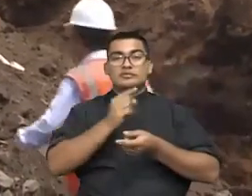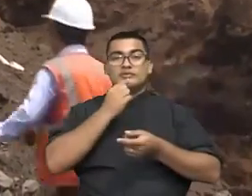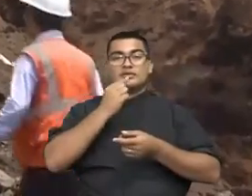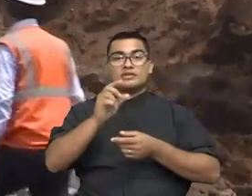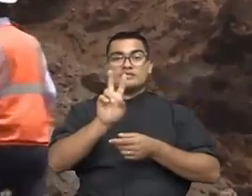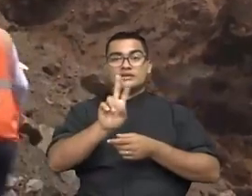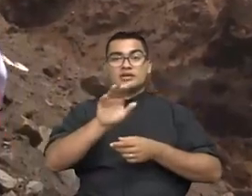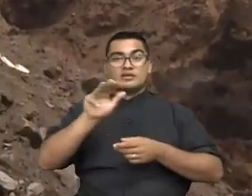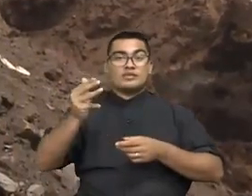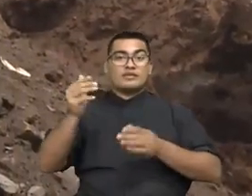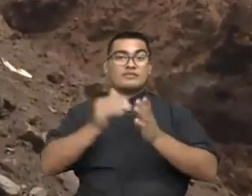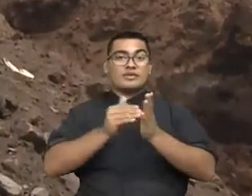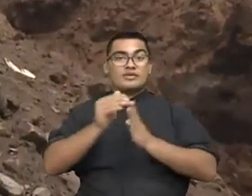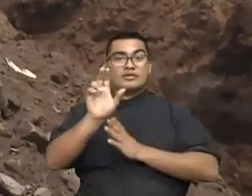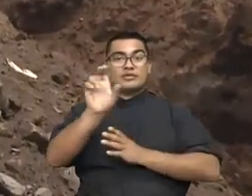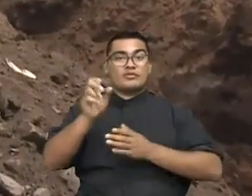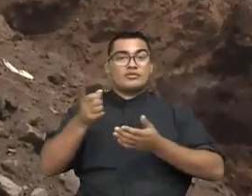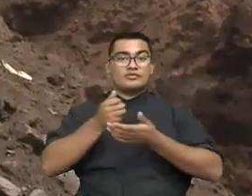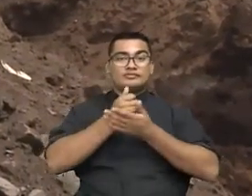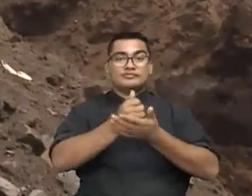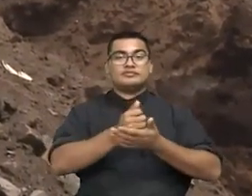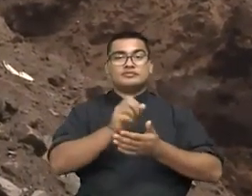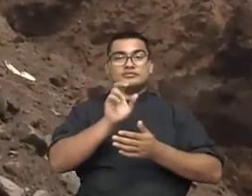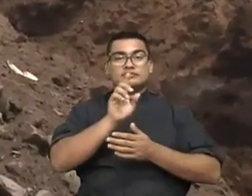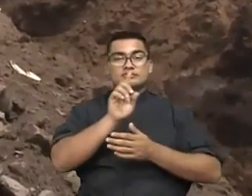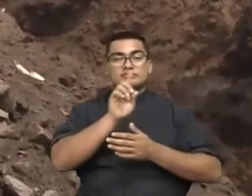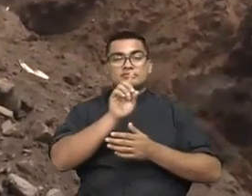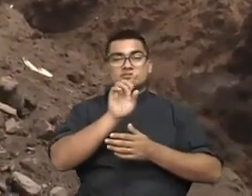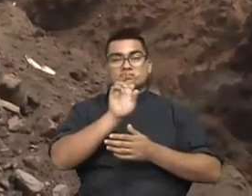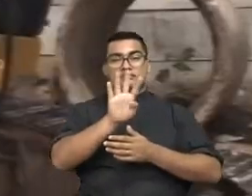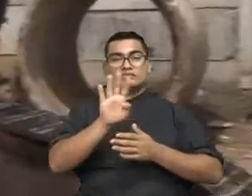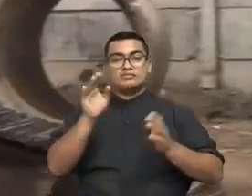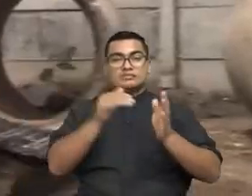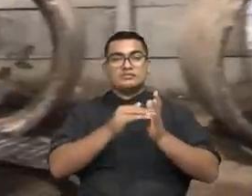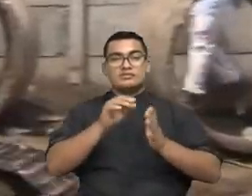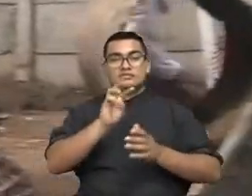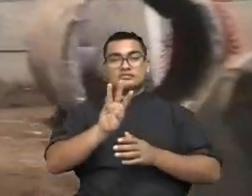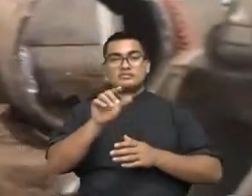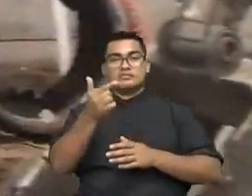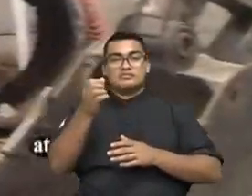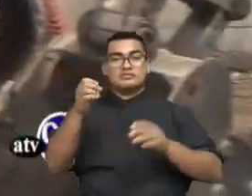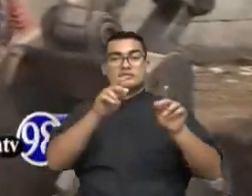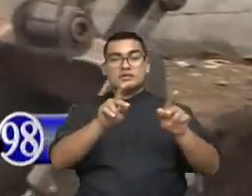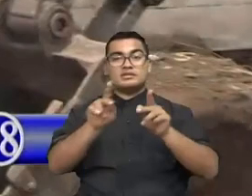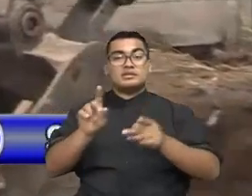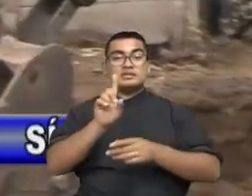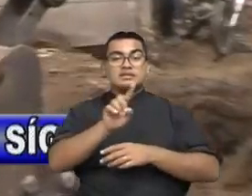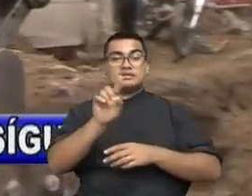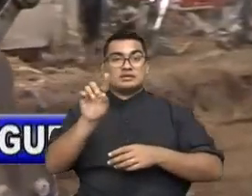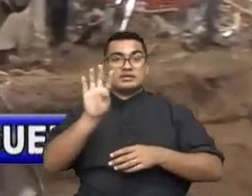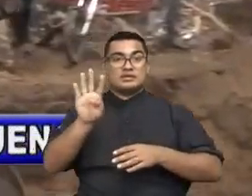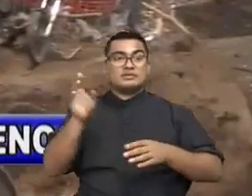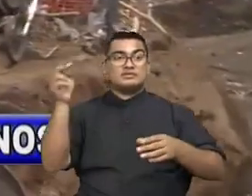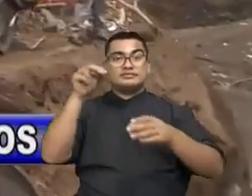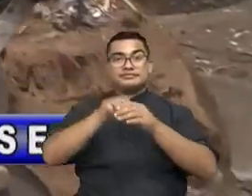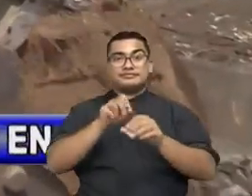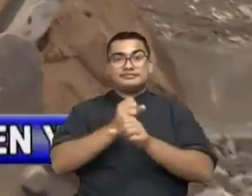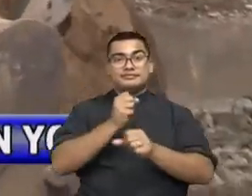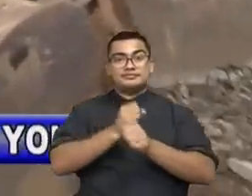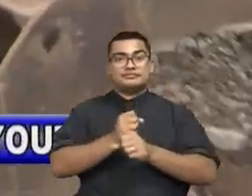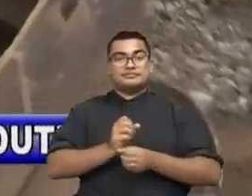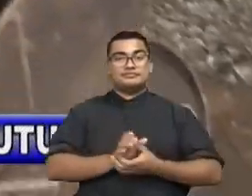córdobas, beneficiando a 14.370 protagonistas, la que generó 114 empleos